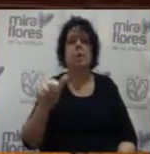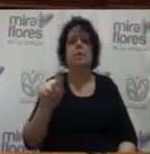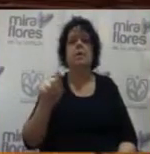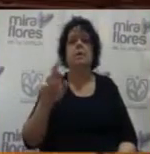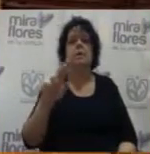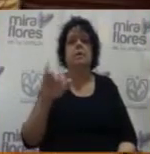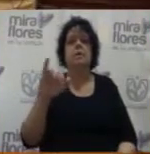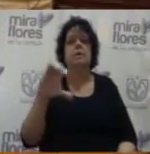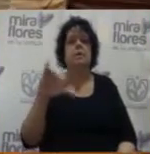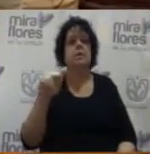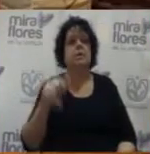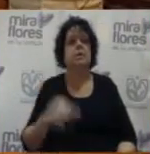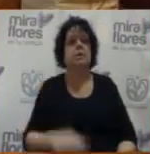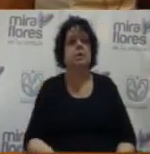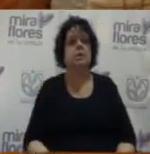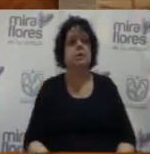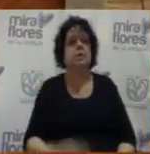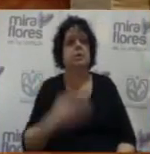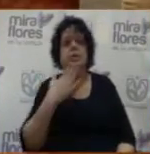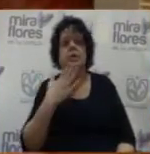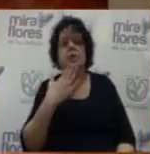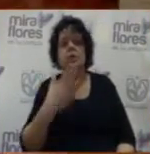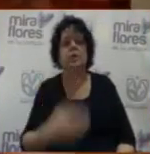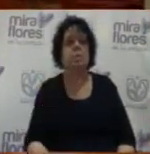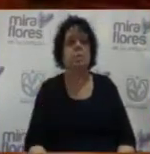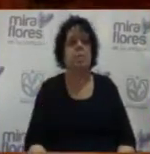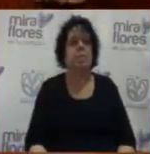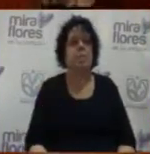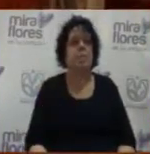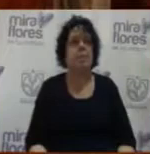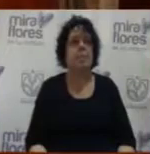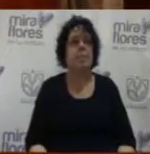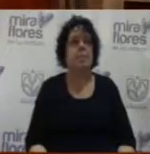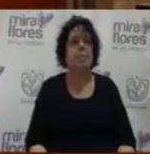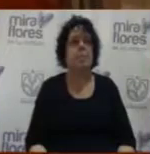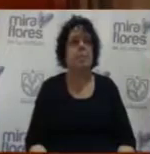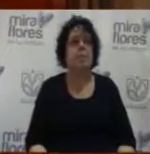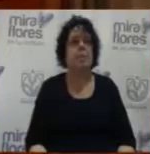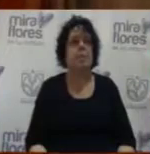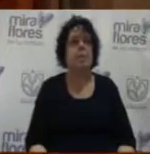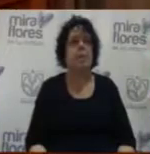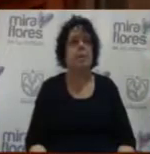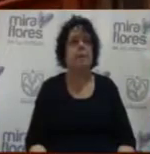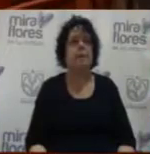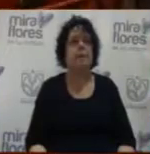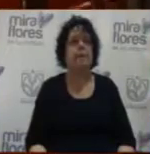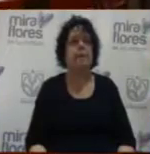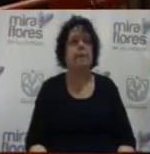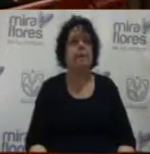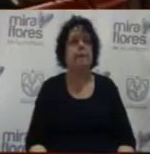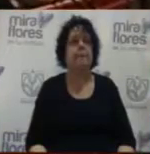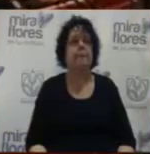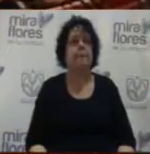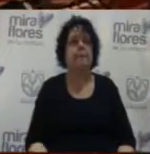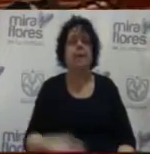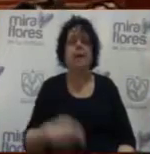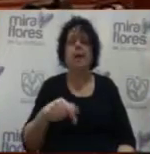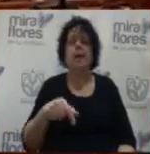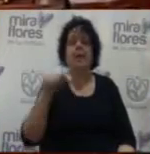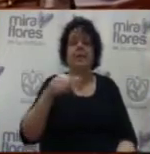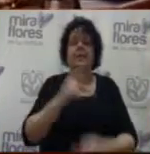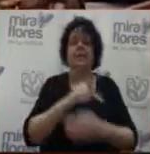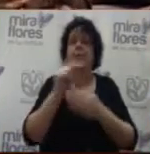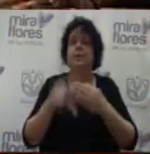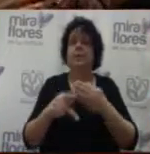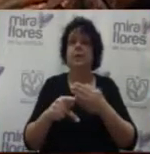del Río de Olavide. Gracias, señor. Ay, son nuevos. Gracias, señor alcalde. A través de este proyecto de